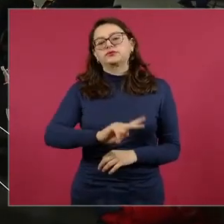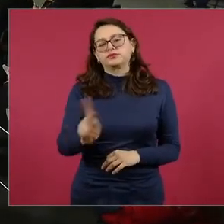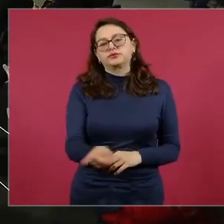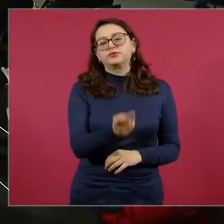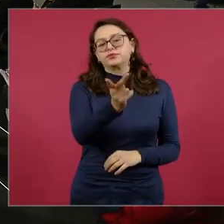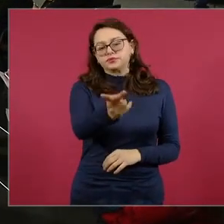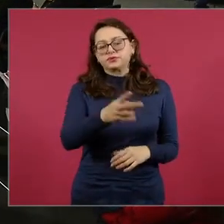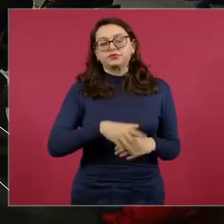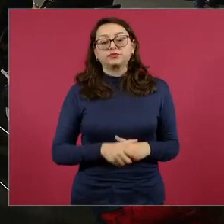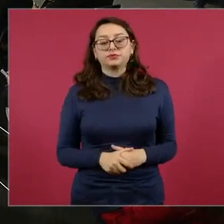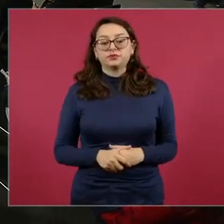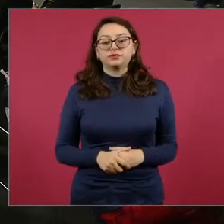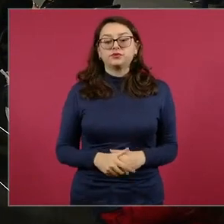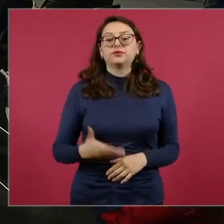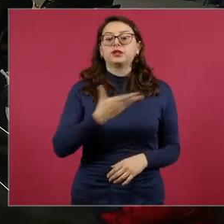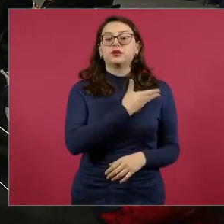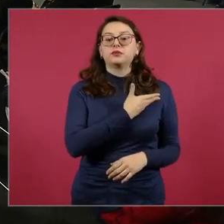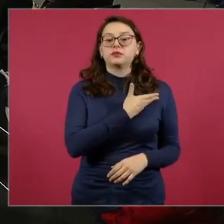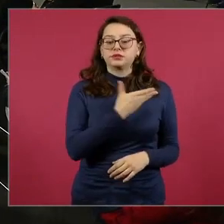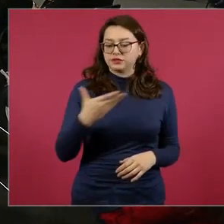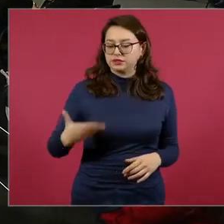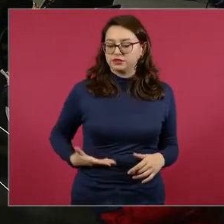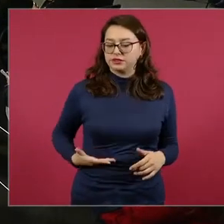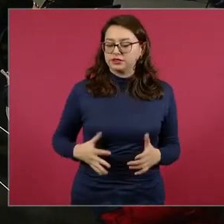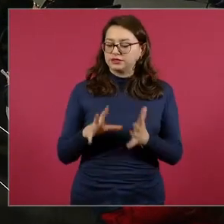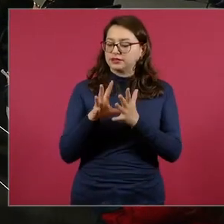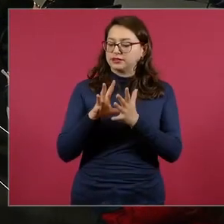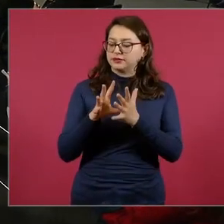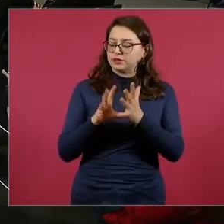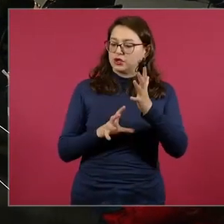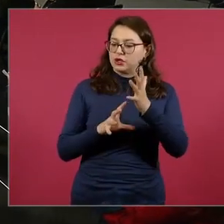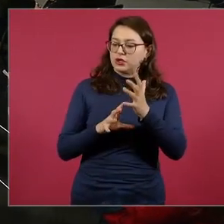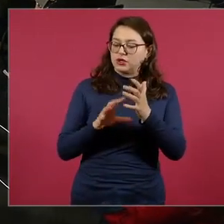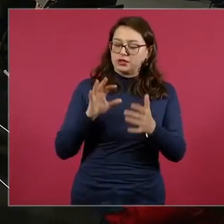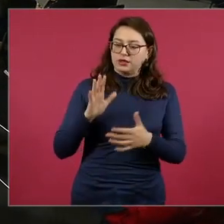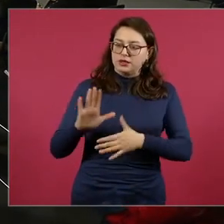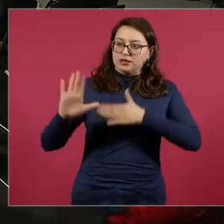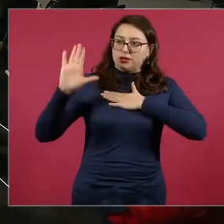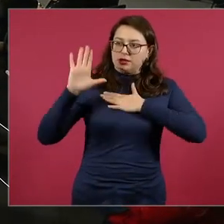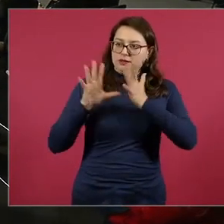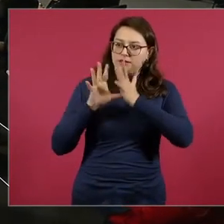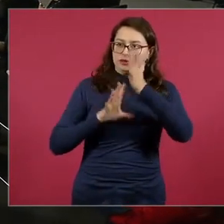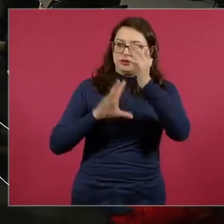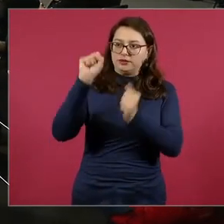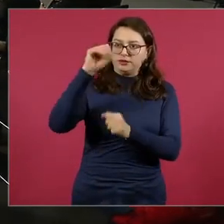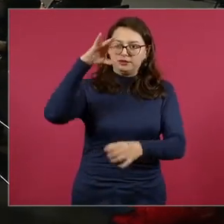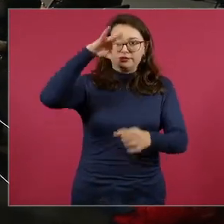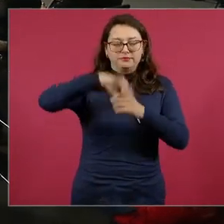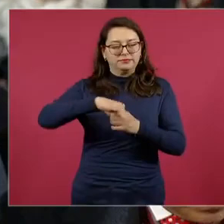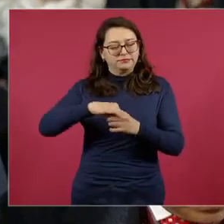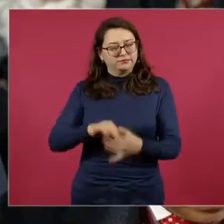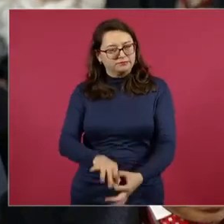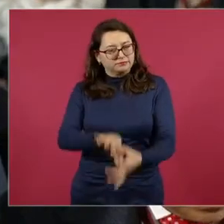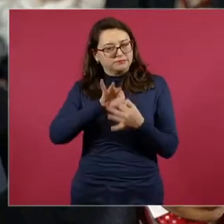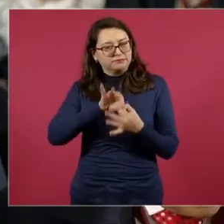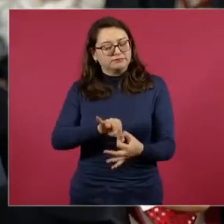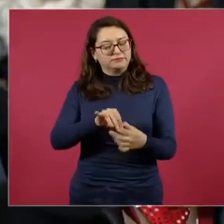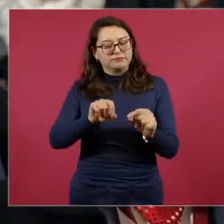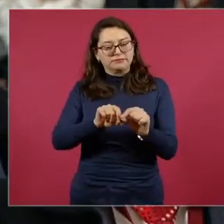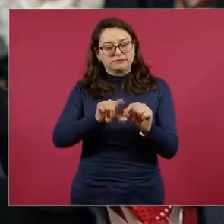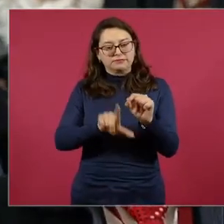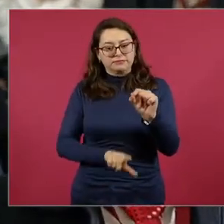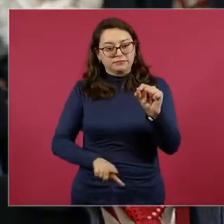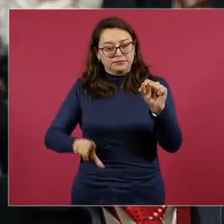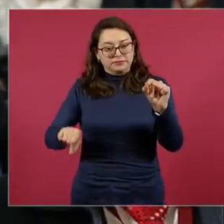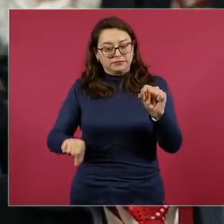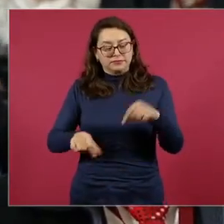pregunto, presidente constitucional de los Estados Unidos Mexicanos, ¿considera usted que fue